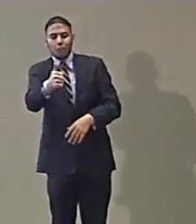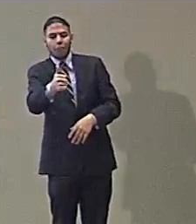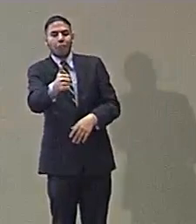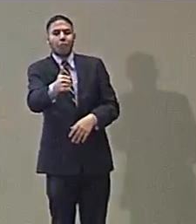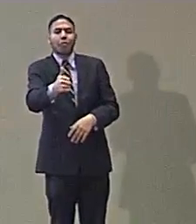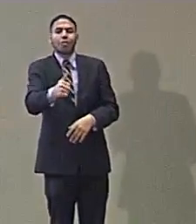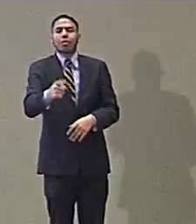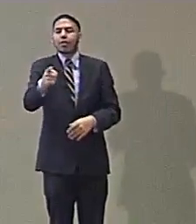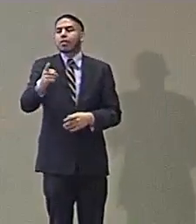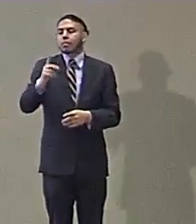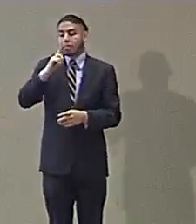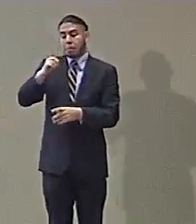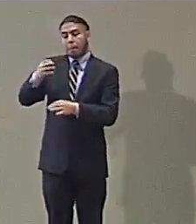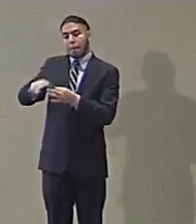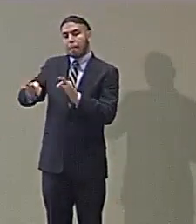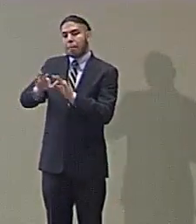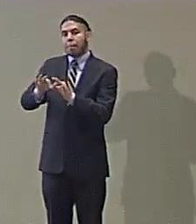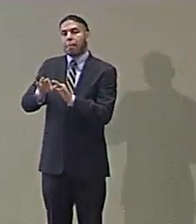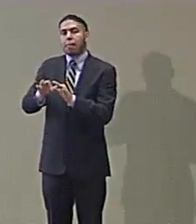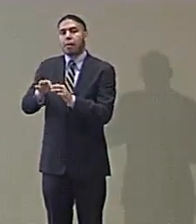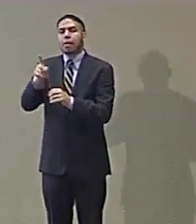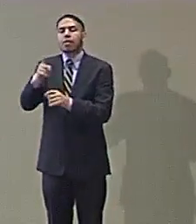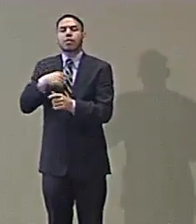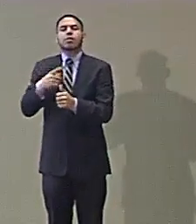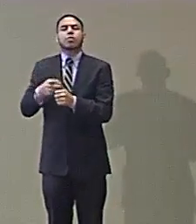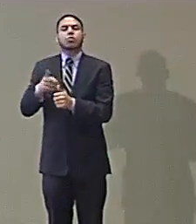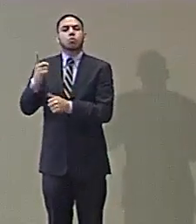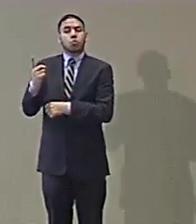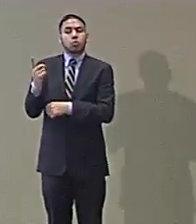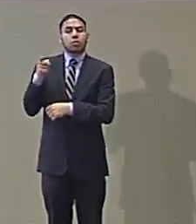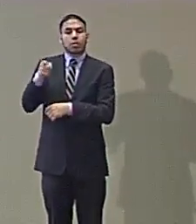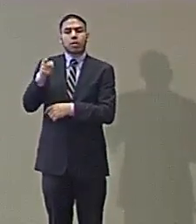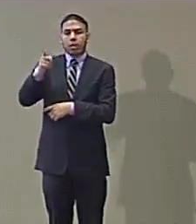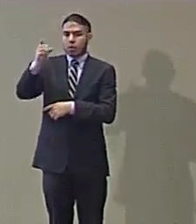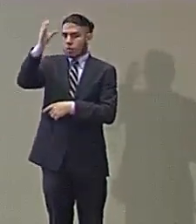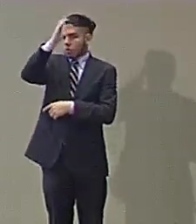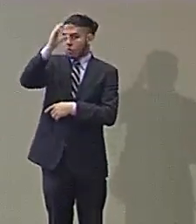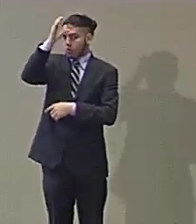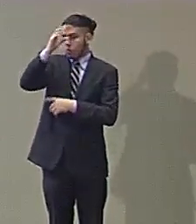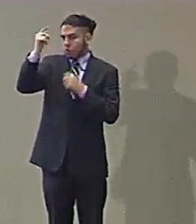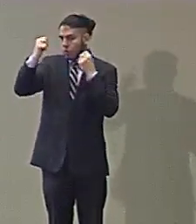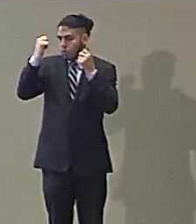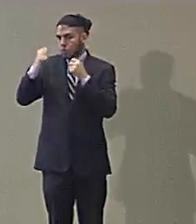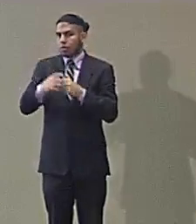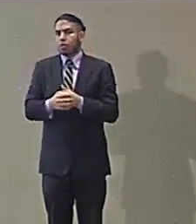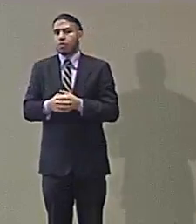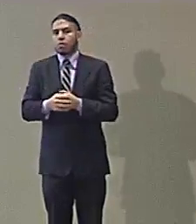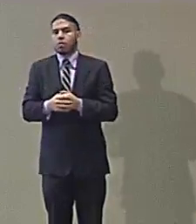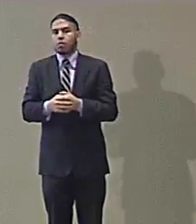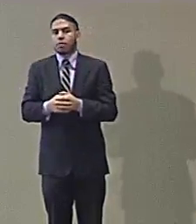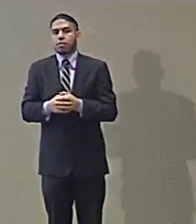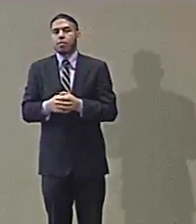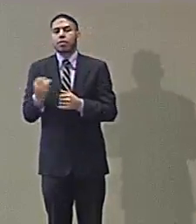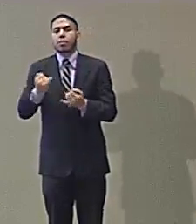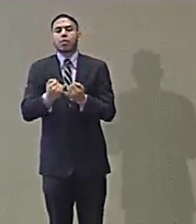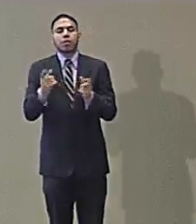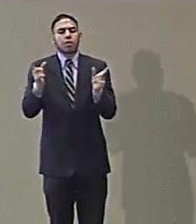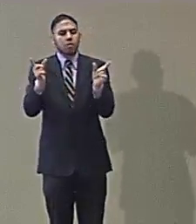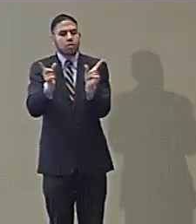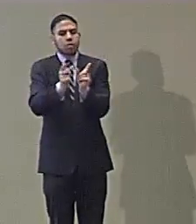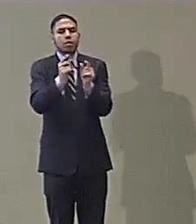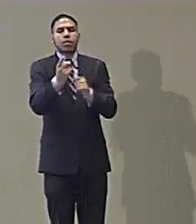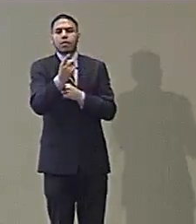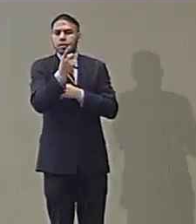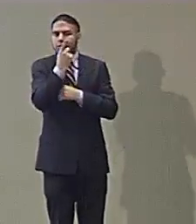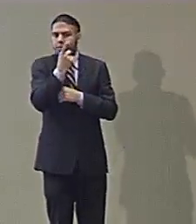relevantes aquí y sin duda uno de ellos es el turismo cultural y también para juntar frases que también no